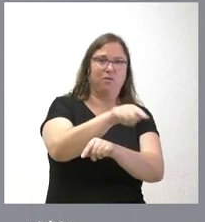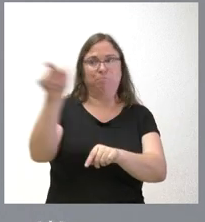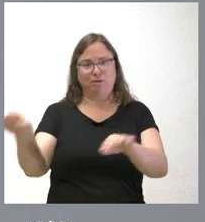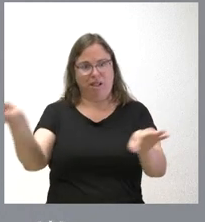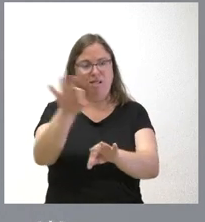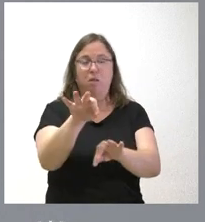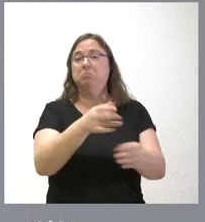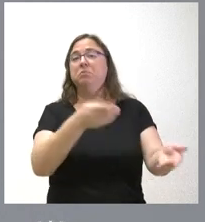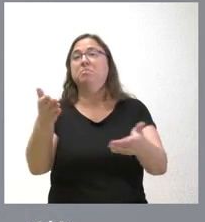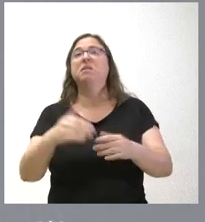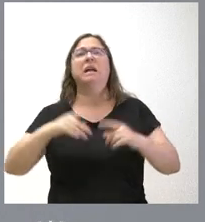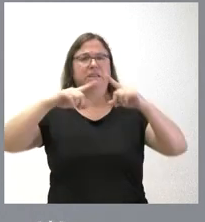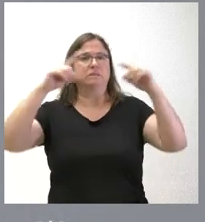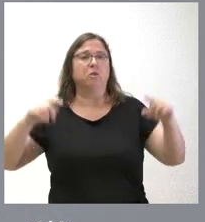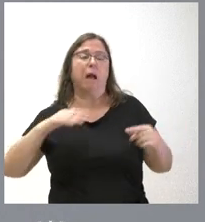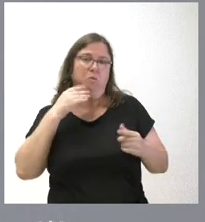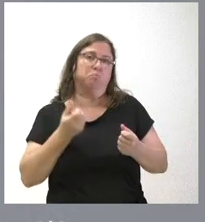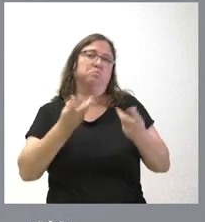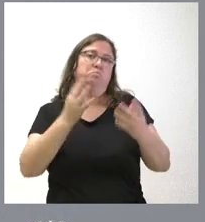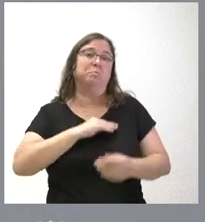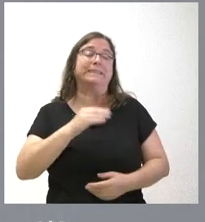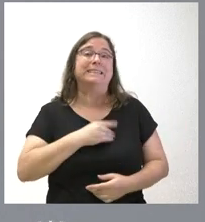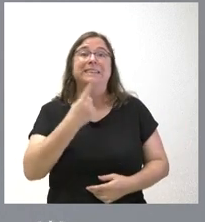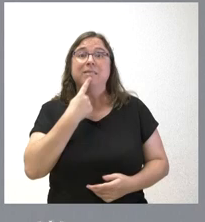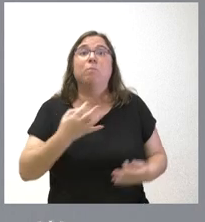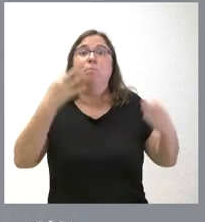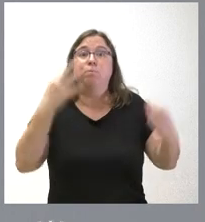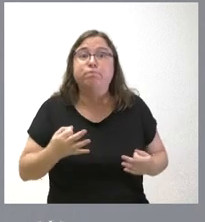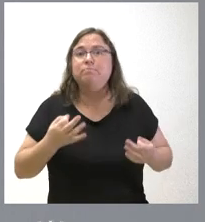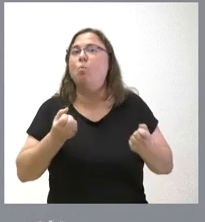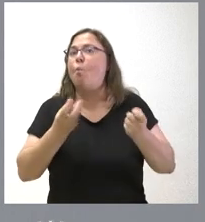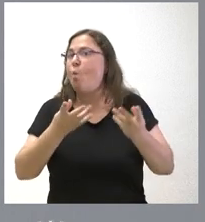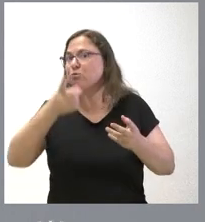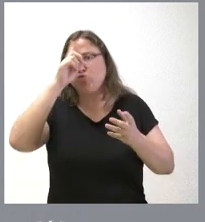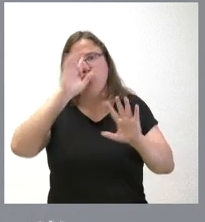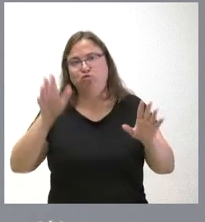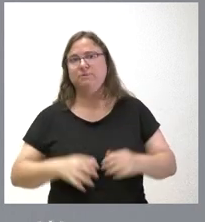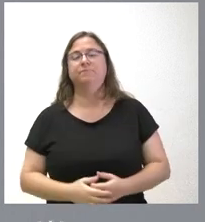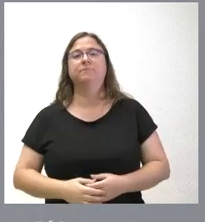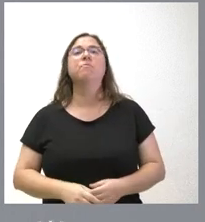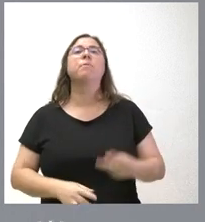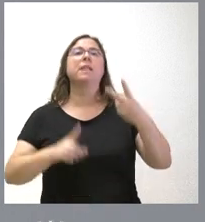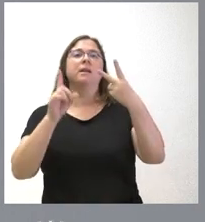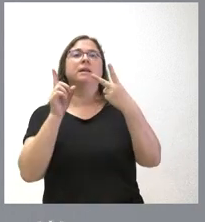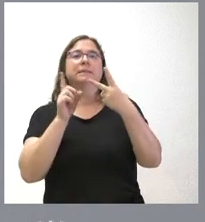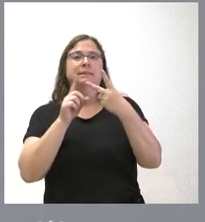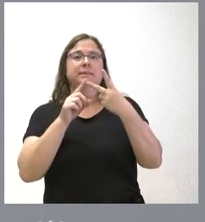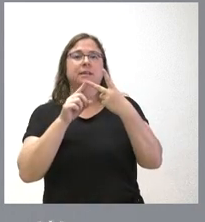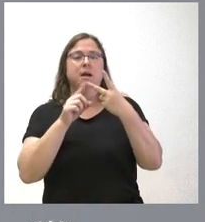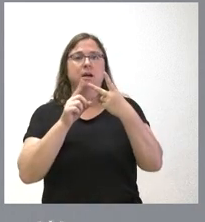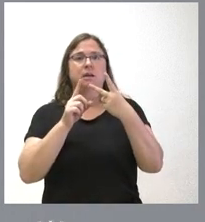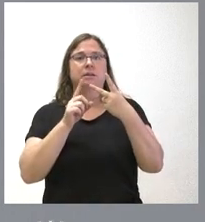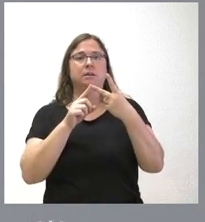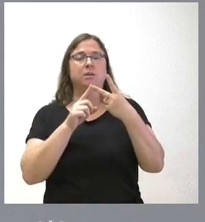que a Segovia llegarán un buen número pero no me atrevo a decir cuántos de este lote inicial y lo segundo que se plantea es el tema